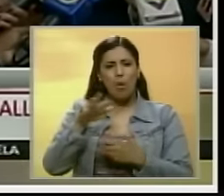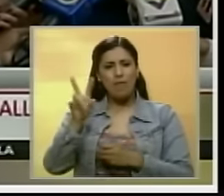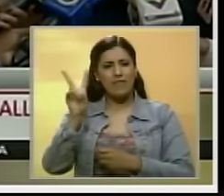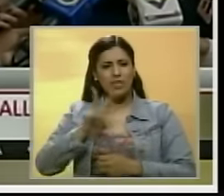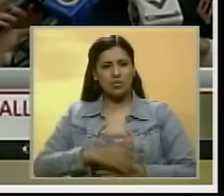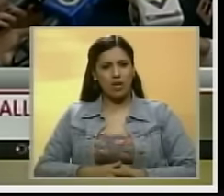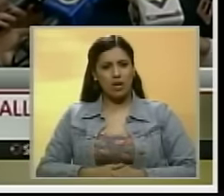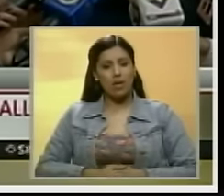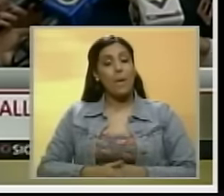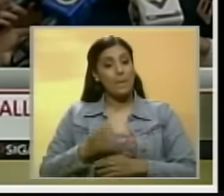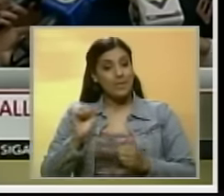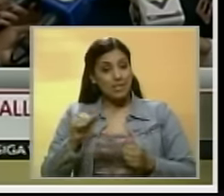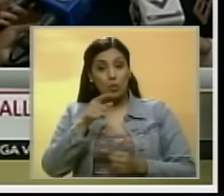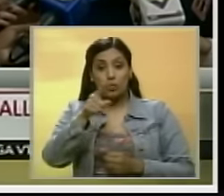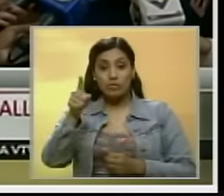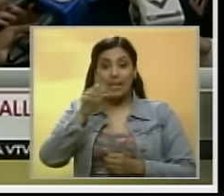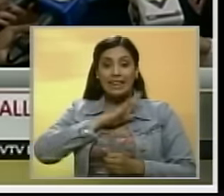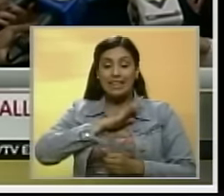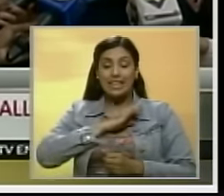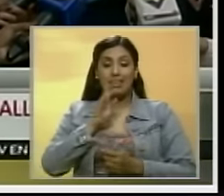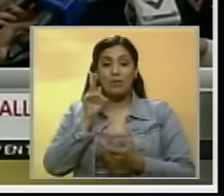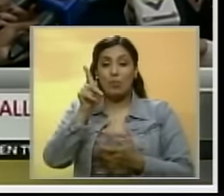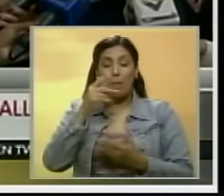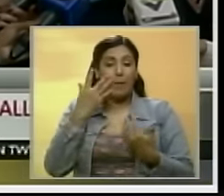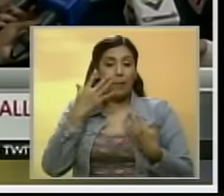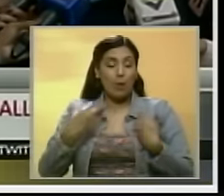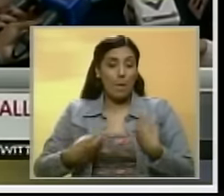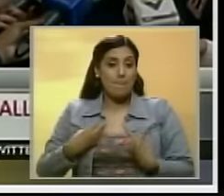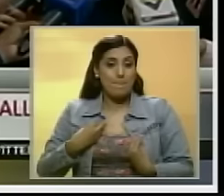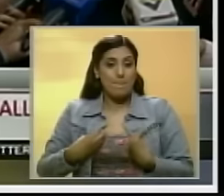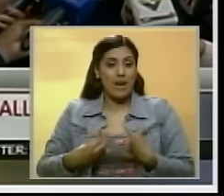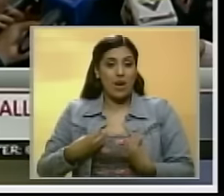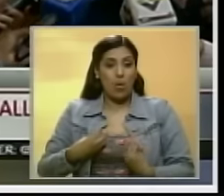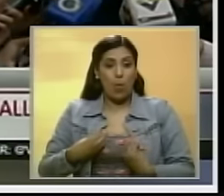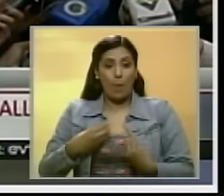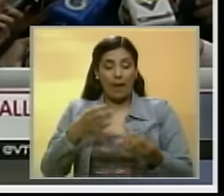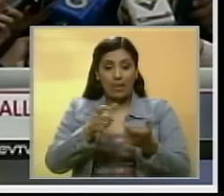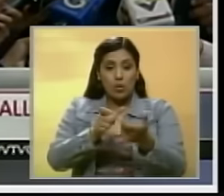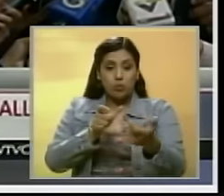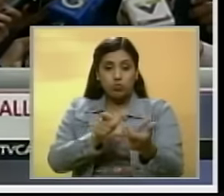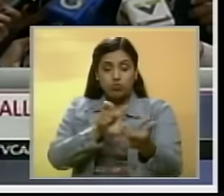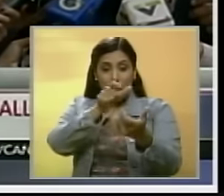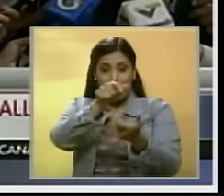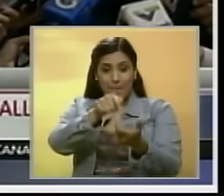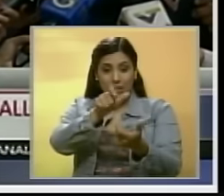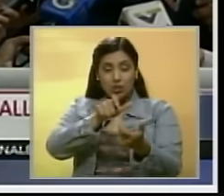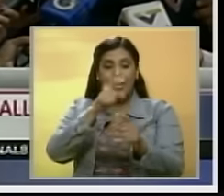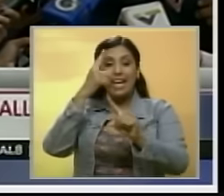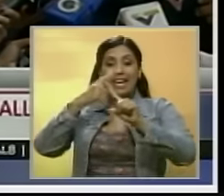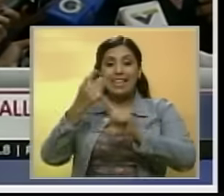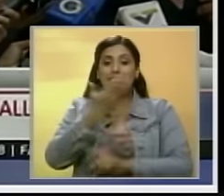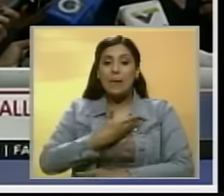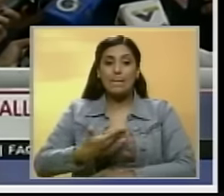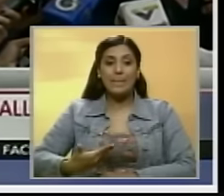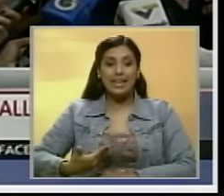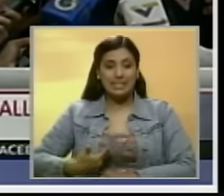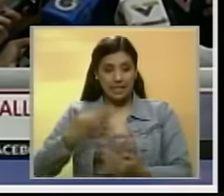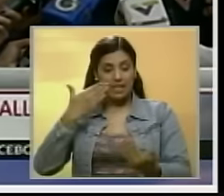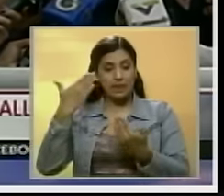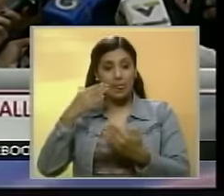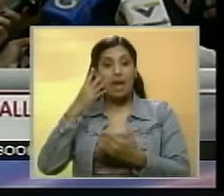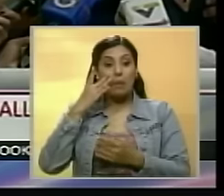venezolano si ustedes hubiesen estado preocupados por los restos los restos de el expresidente Rómulo